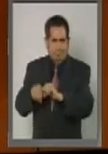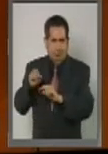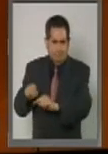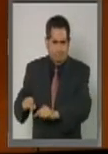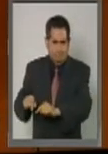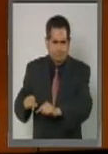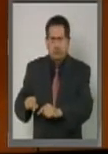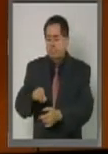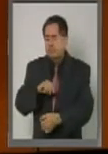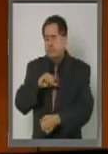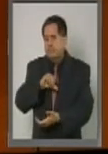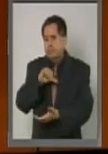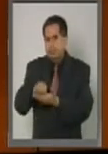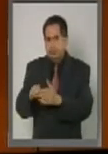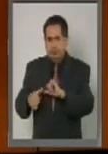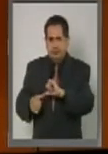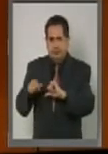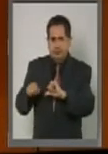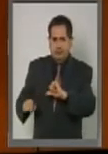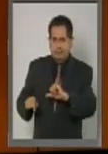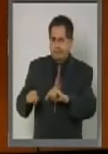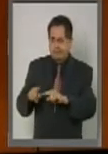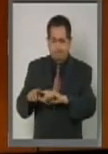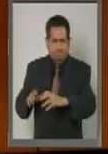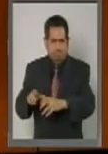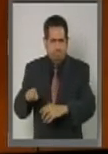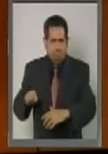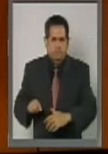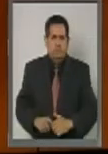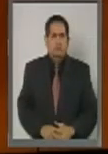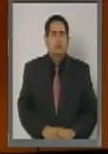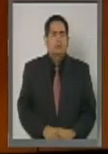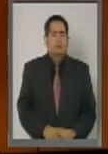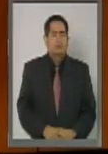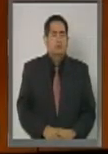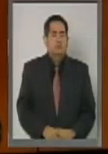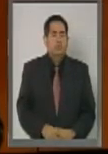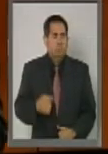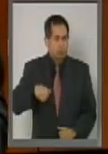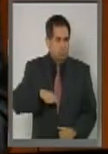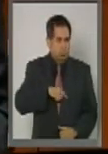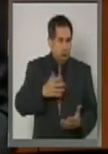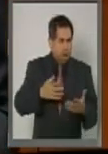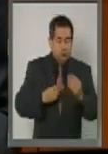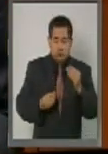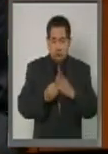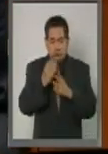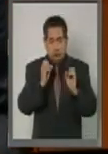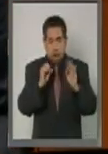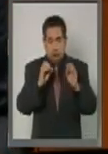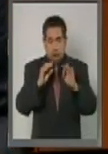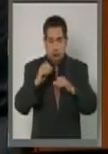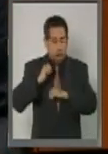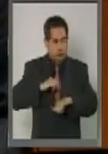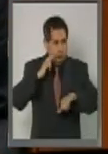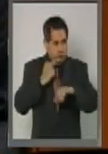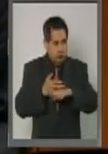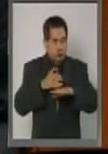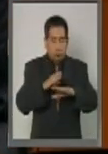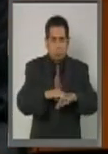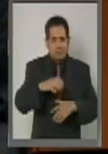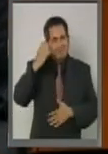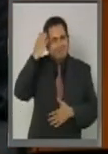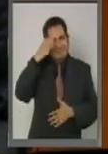en América Central, particularmente en el Triángulo Norte. Hemos generado una nueva instancia para el diálogo en materia de